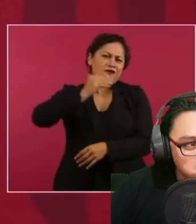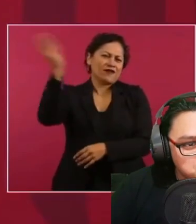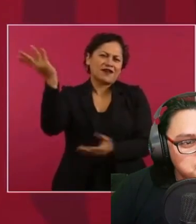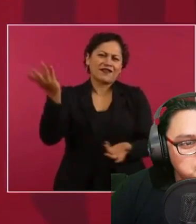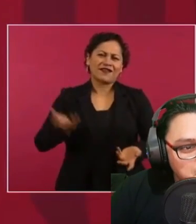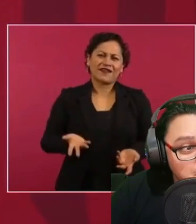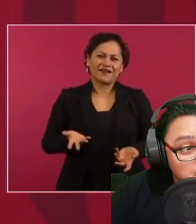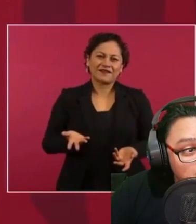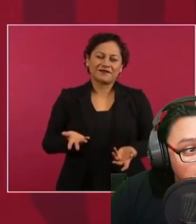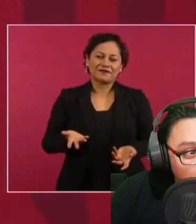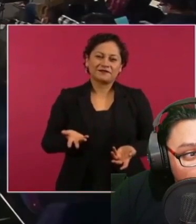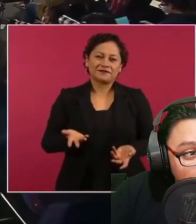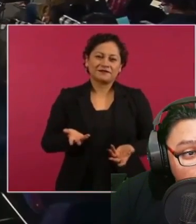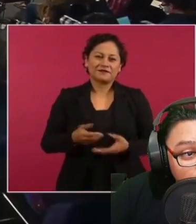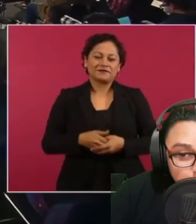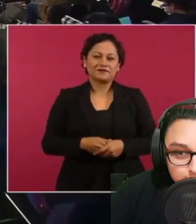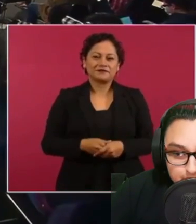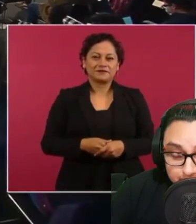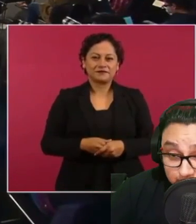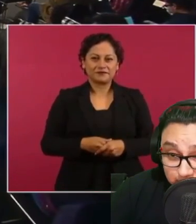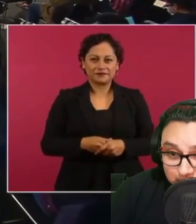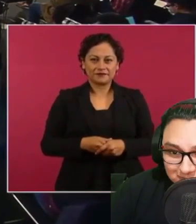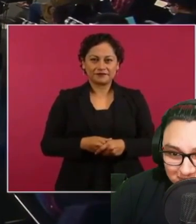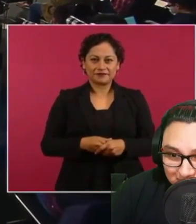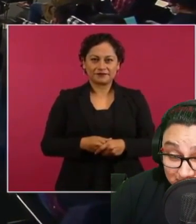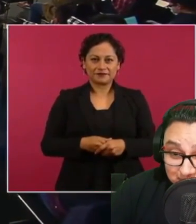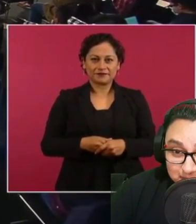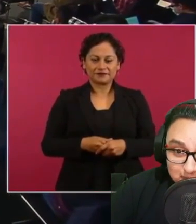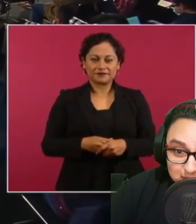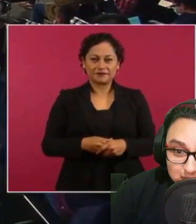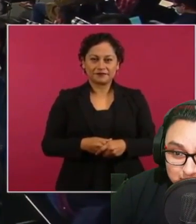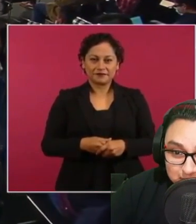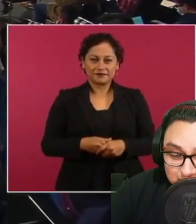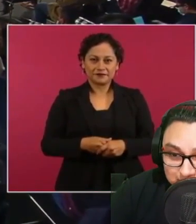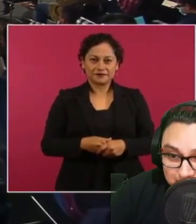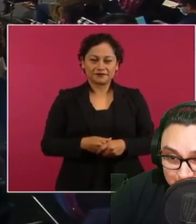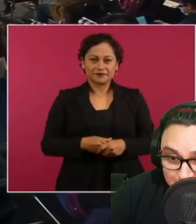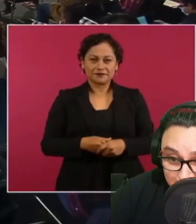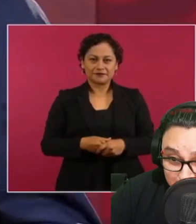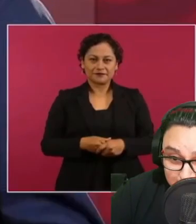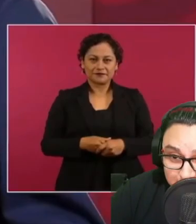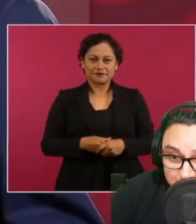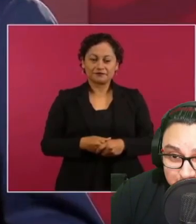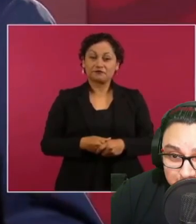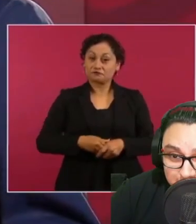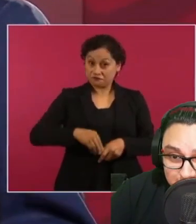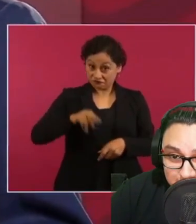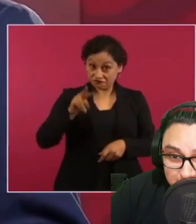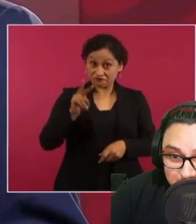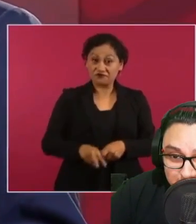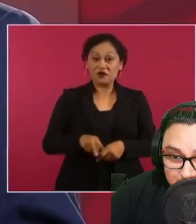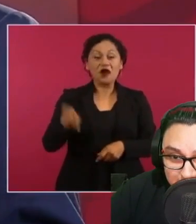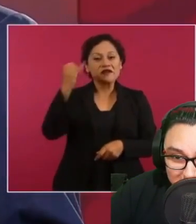muy bien y este una buena iniciativa de la jefa de